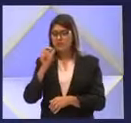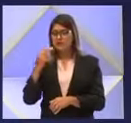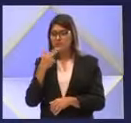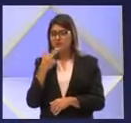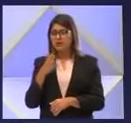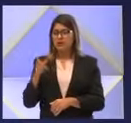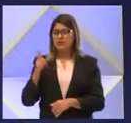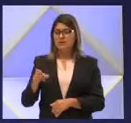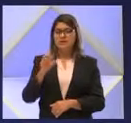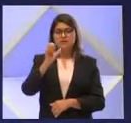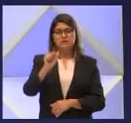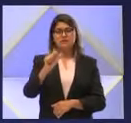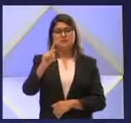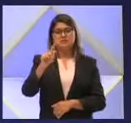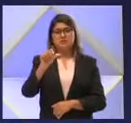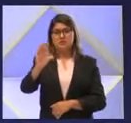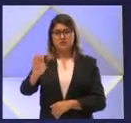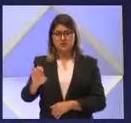expert